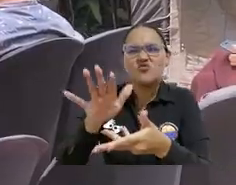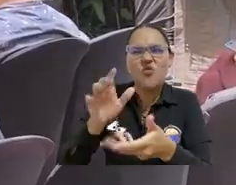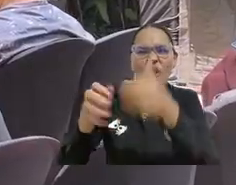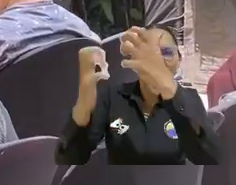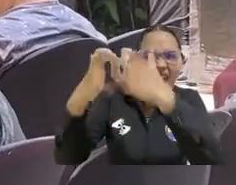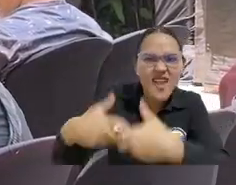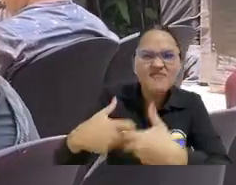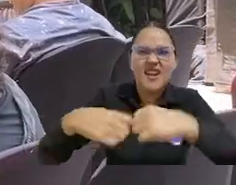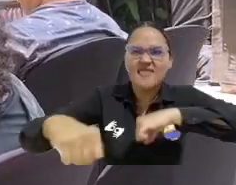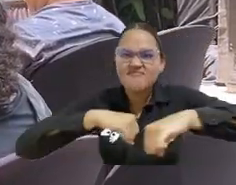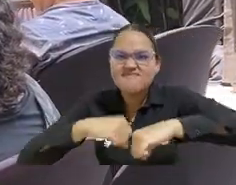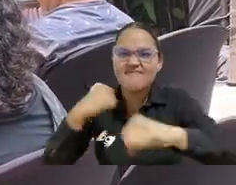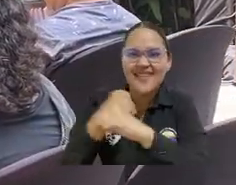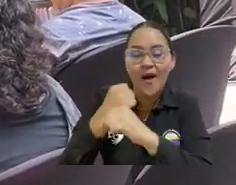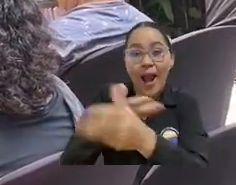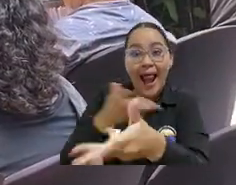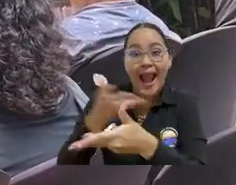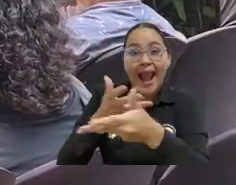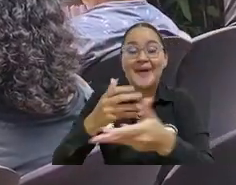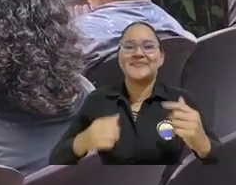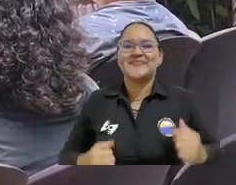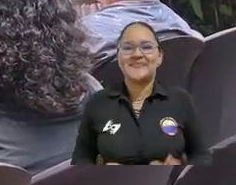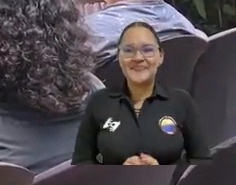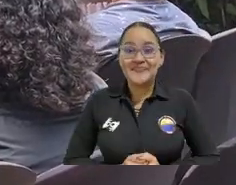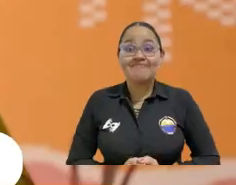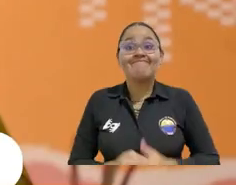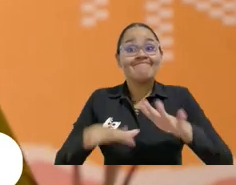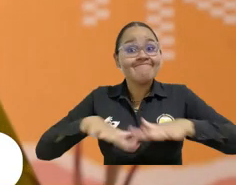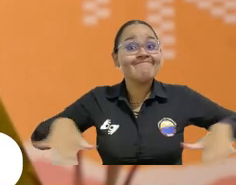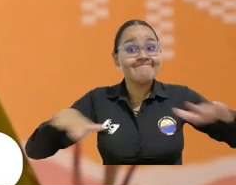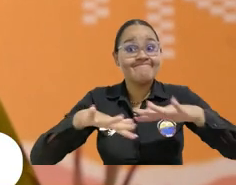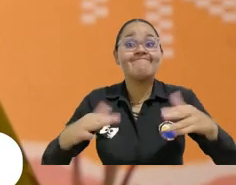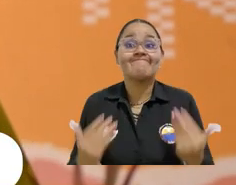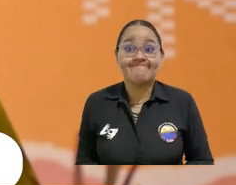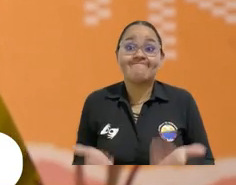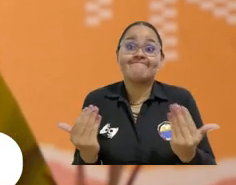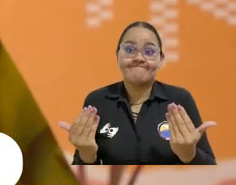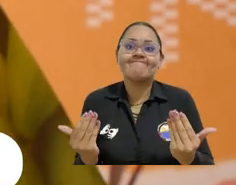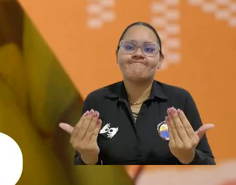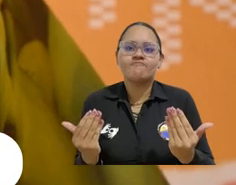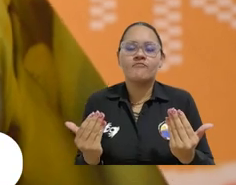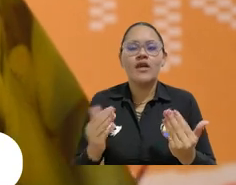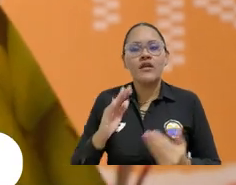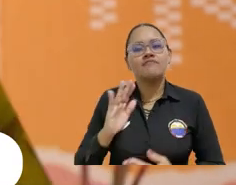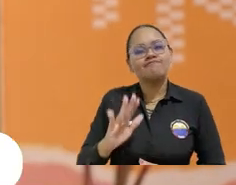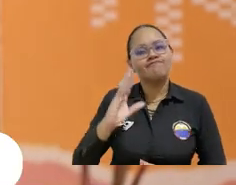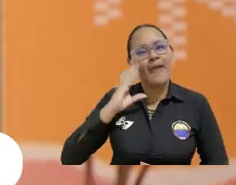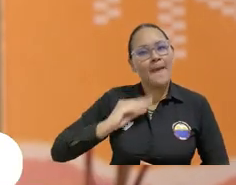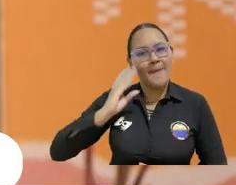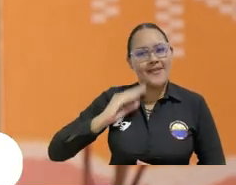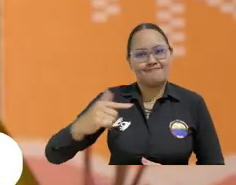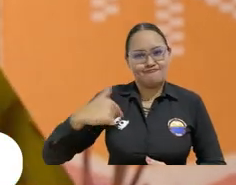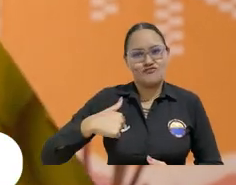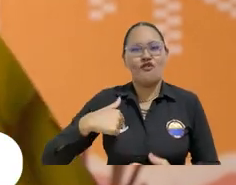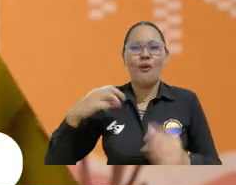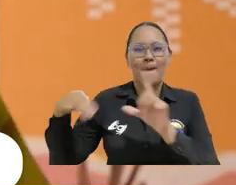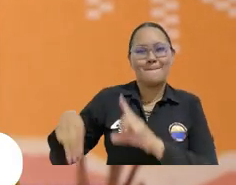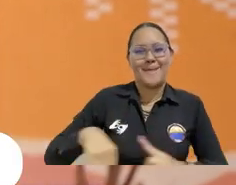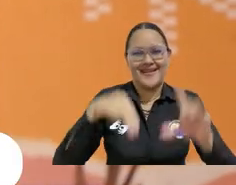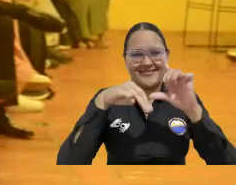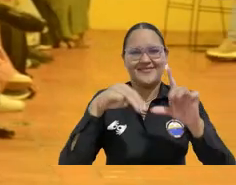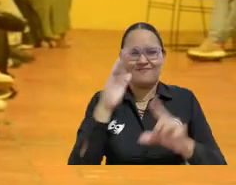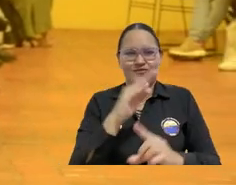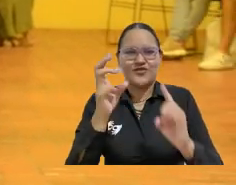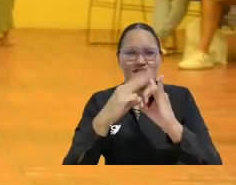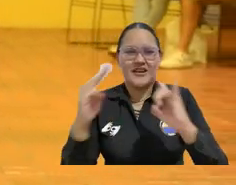relaciones precisamente con el sector laboral, con la industria misma. Este tipo de espacios hacen idóneos, además de que por la experiencia de ser estudiante